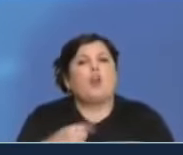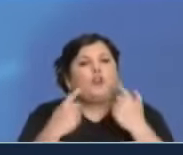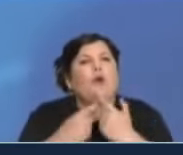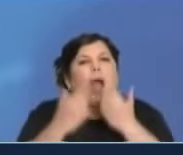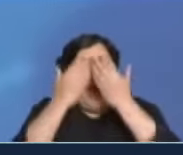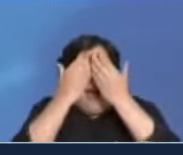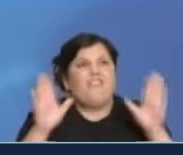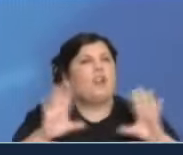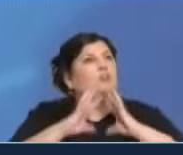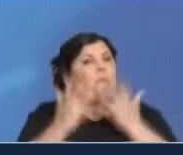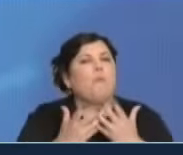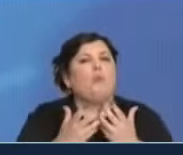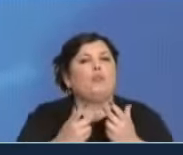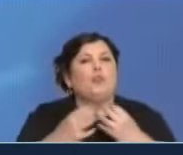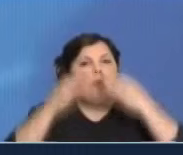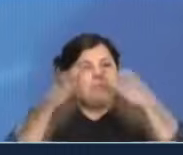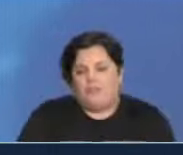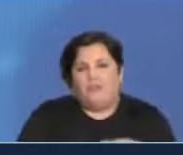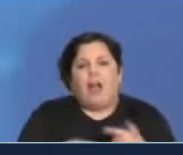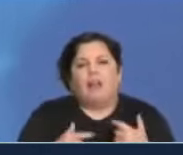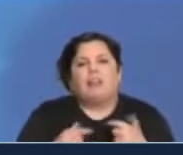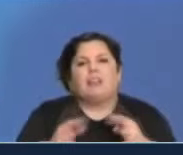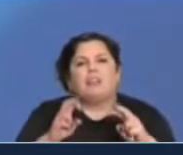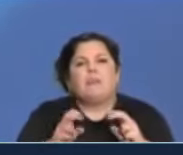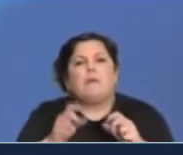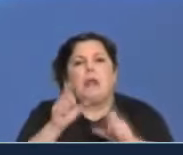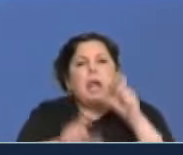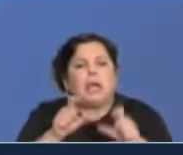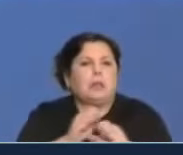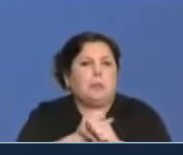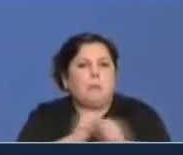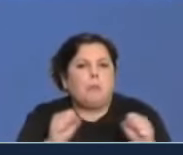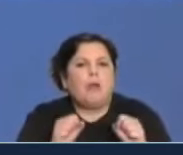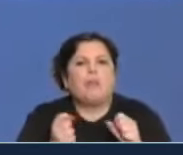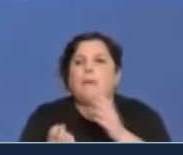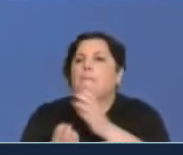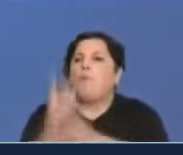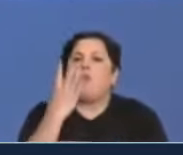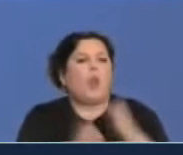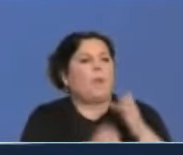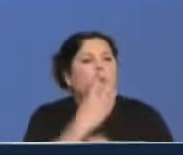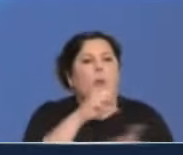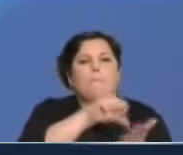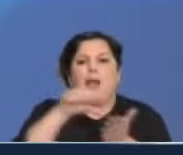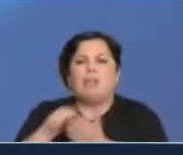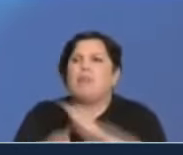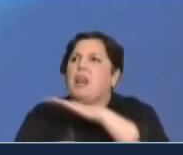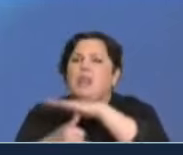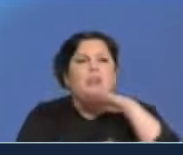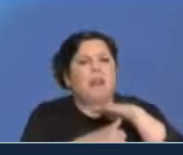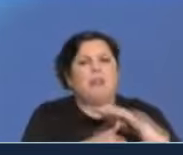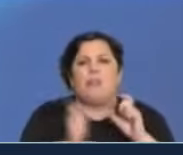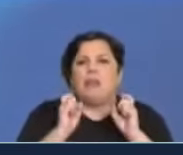propuestas sobre seguridad, un asunto que apareció intensamente en las campañas por el crecimiento de la violencia delictiva en el país, el oficialista